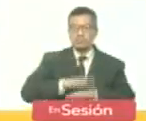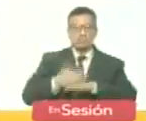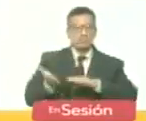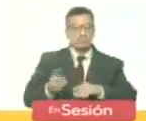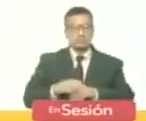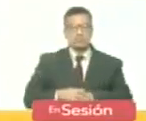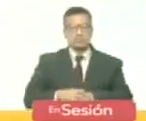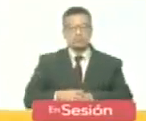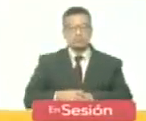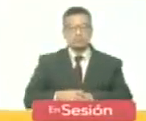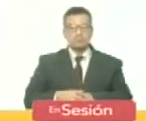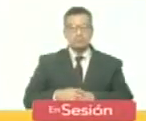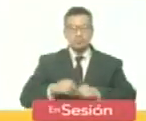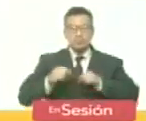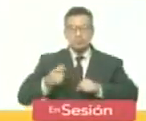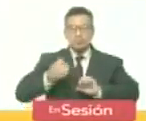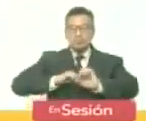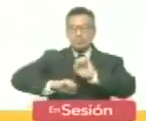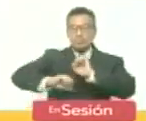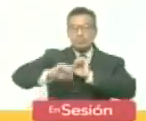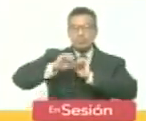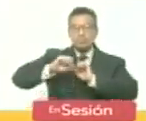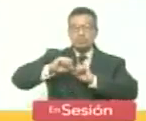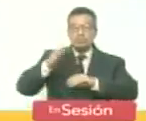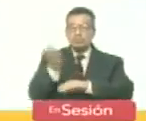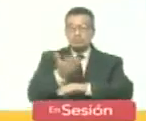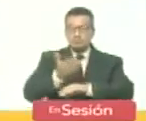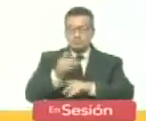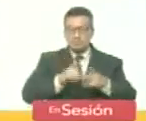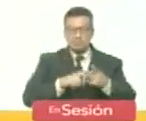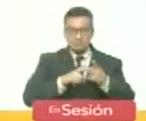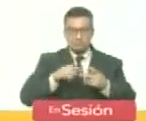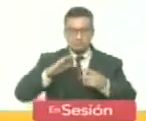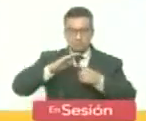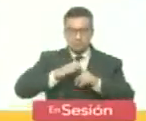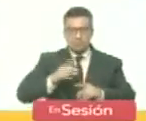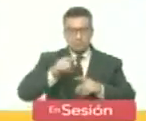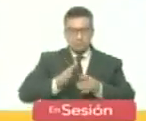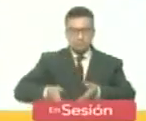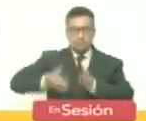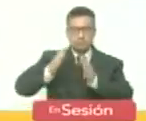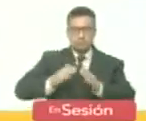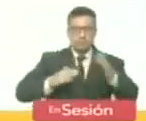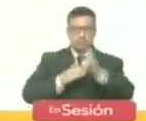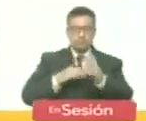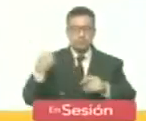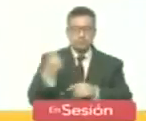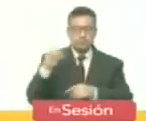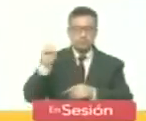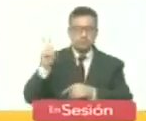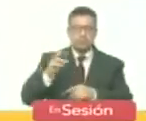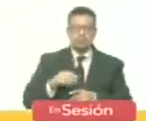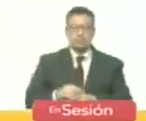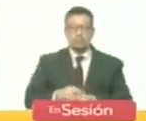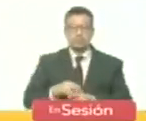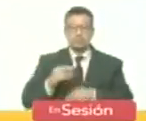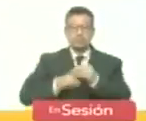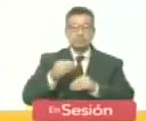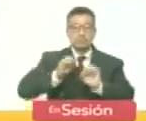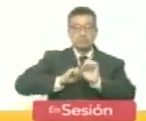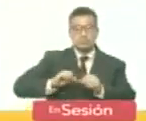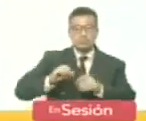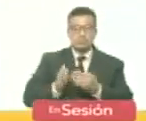manera categórica hemos rechazado sanciones, medidas coercitivas unilaterales y bloqueos contra Venezuela. Hemos rechazado